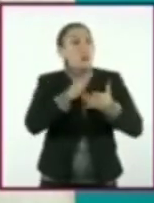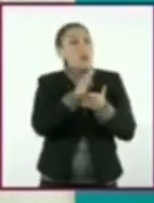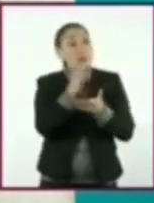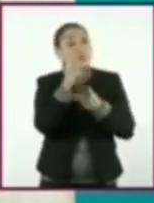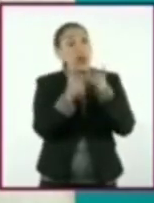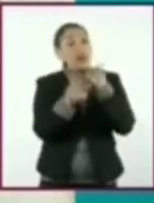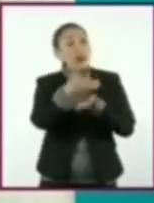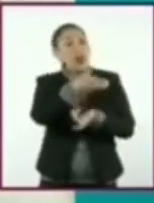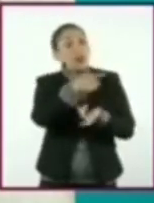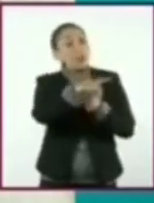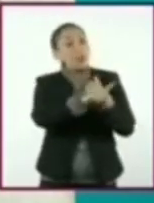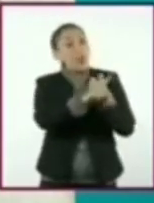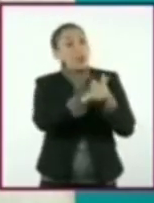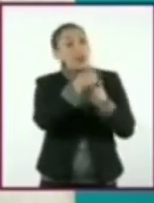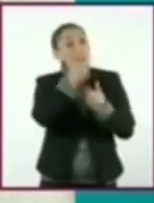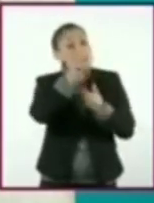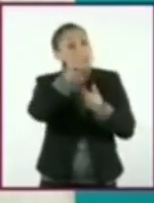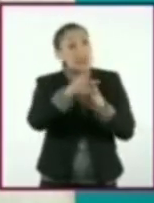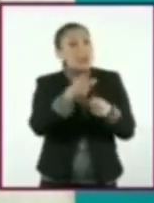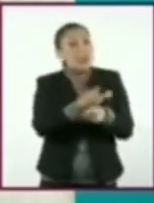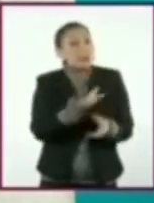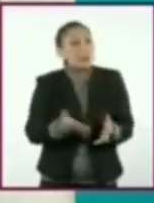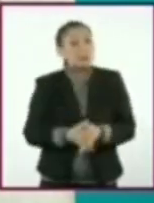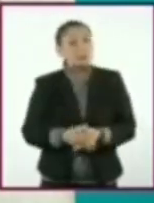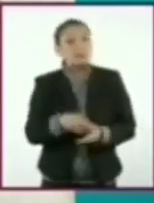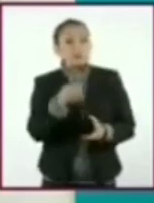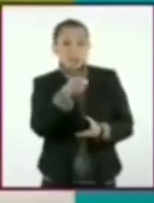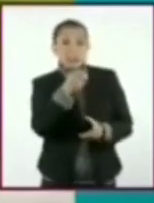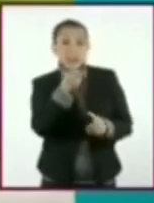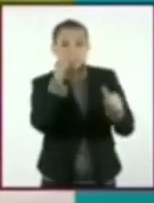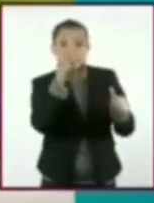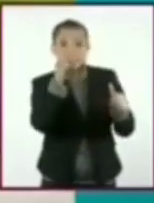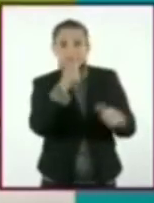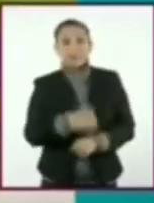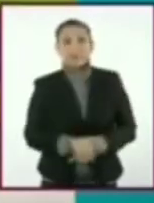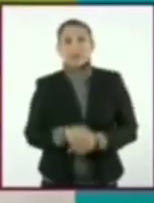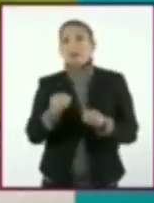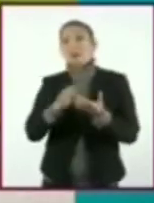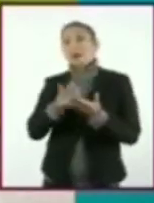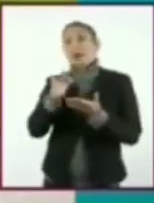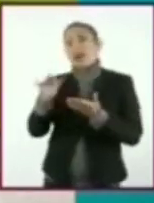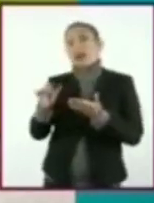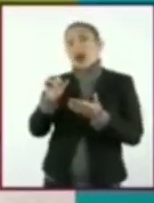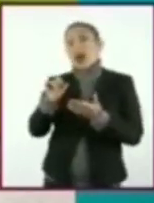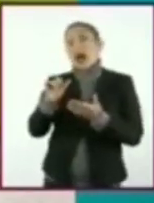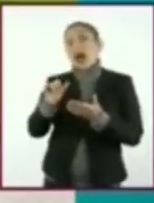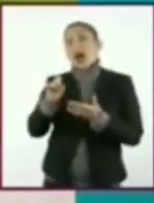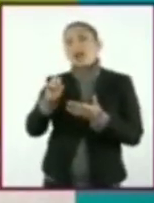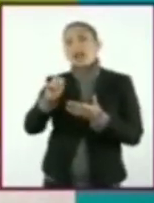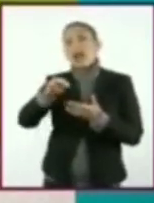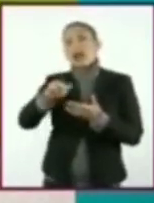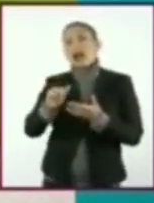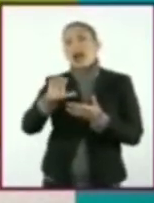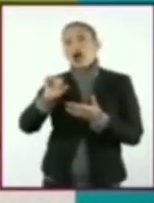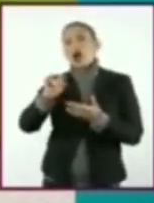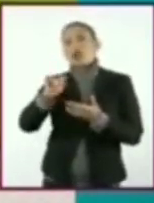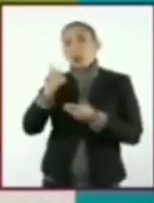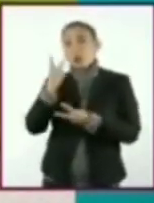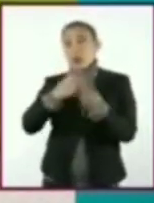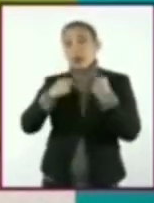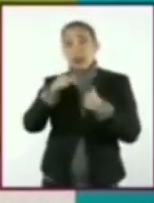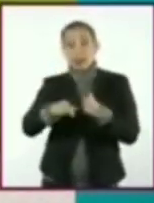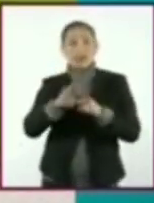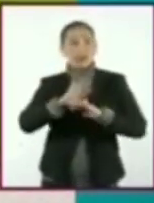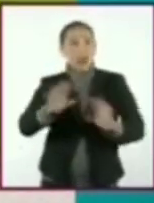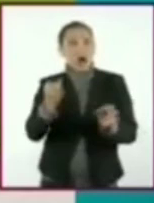llegar a platicar de sus problemas y decir lo que está pasando y estar pendientes. Muchísimas gracias, Adriana Acosta, por haber estado con nosotros.